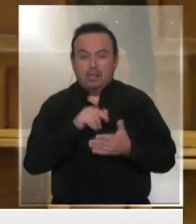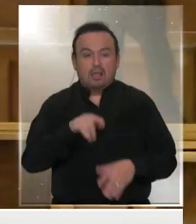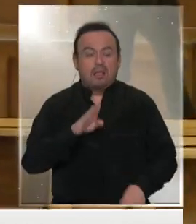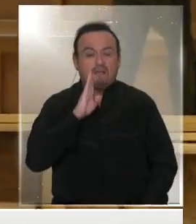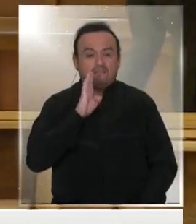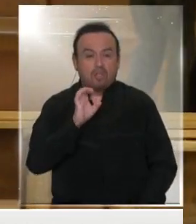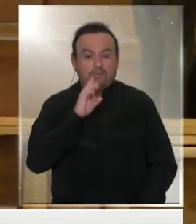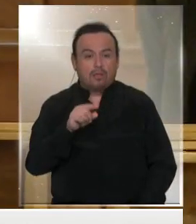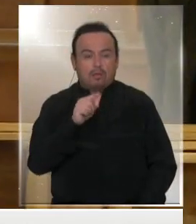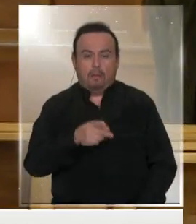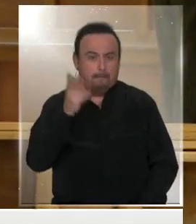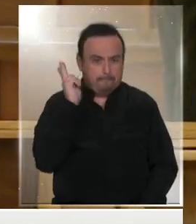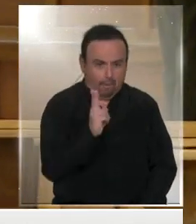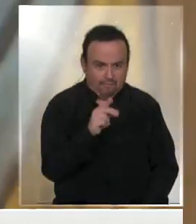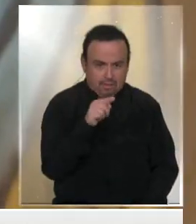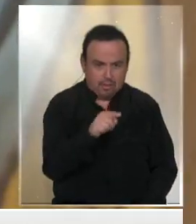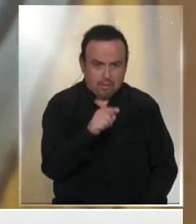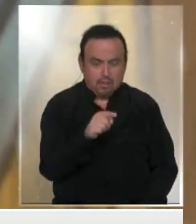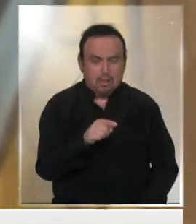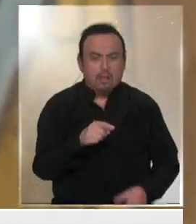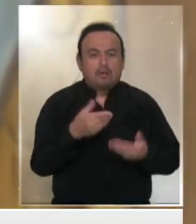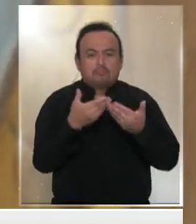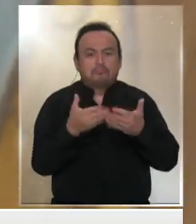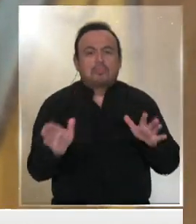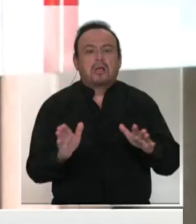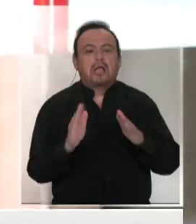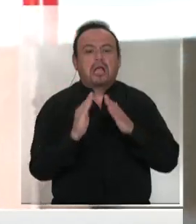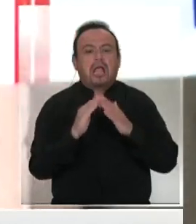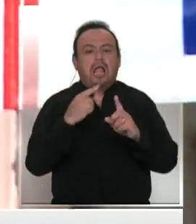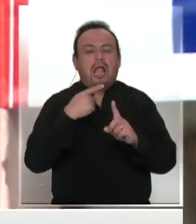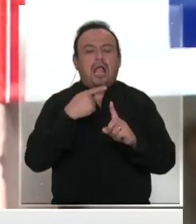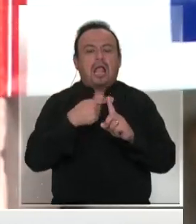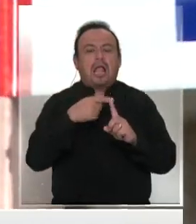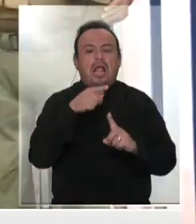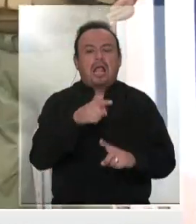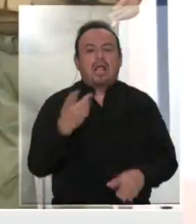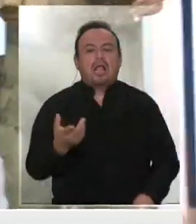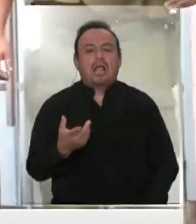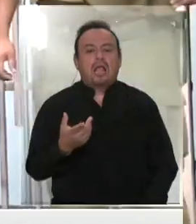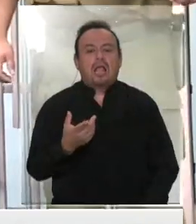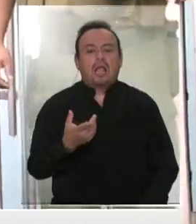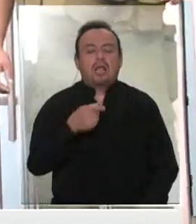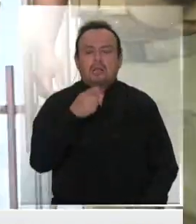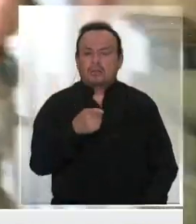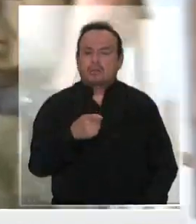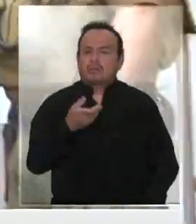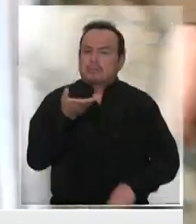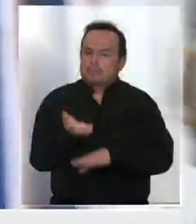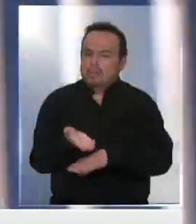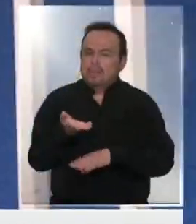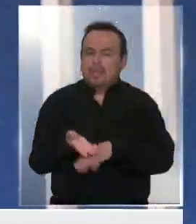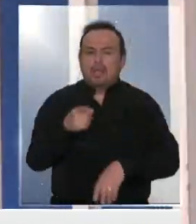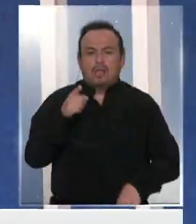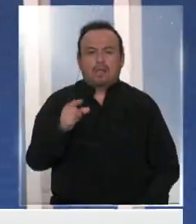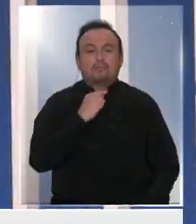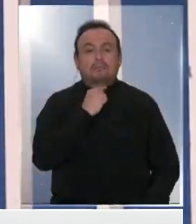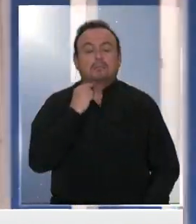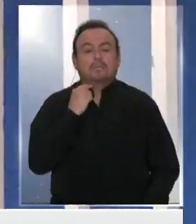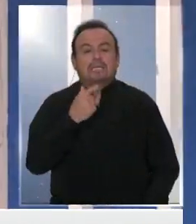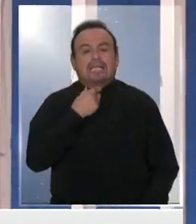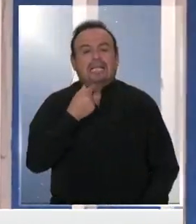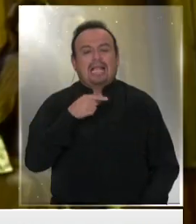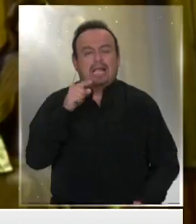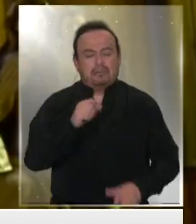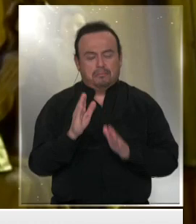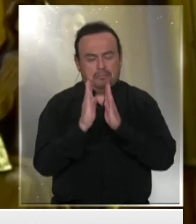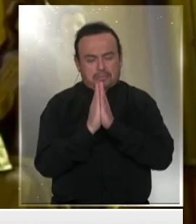la que decretara prohibición de funcionamiento de una iglesia en Los Ángeles ante la insistencia del obispo de ciudad que quería celebrar